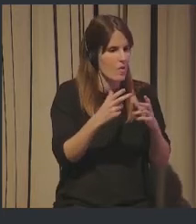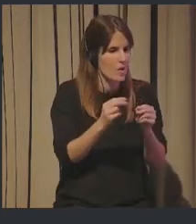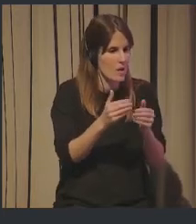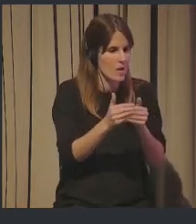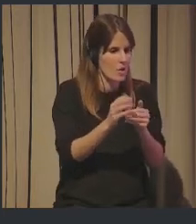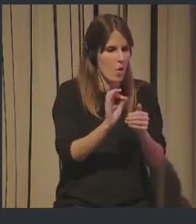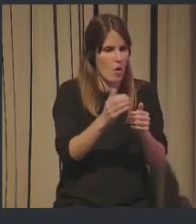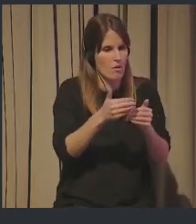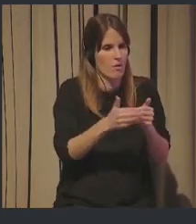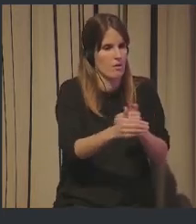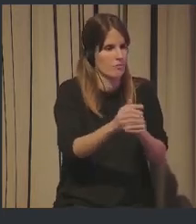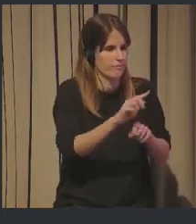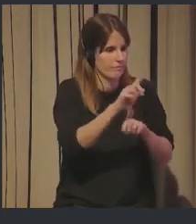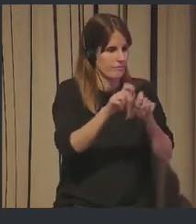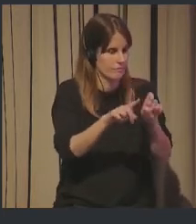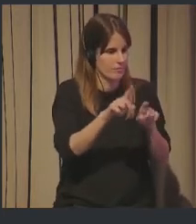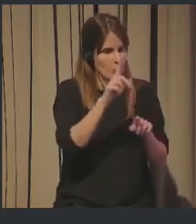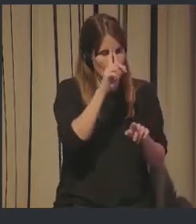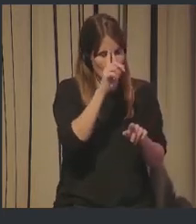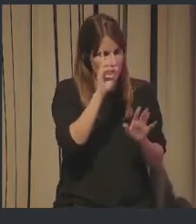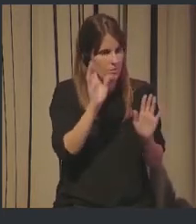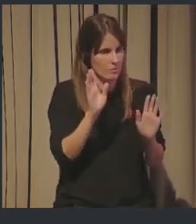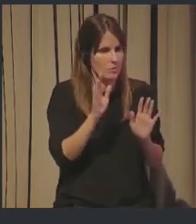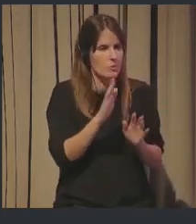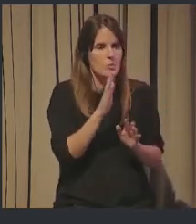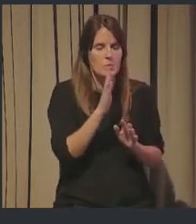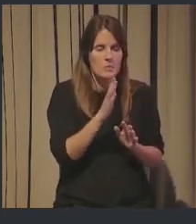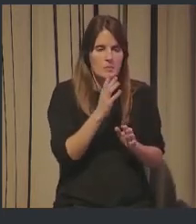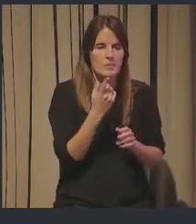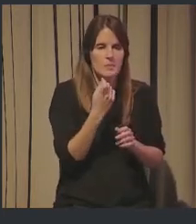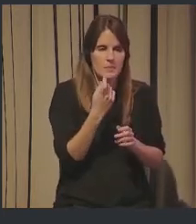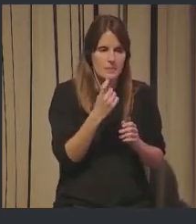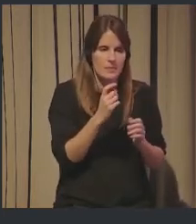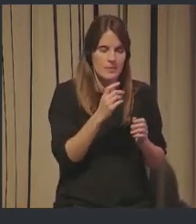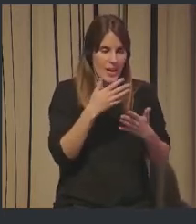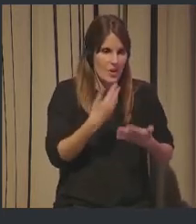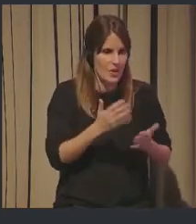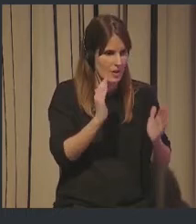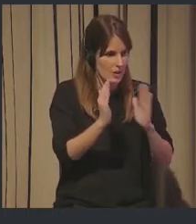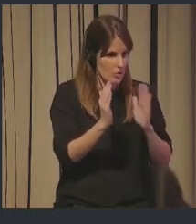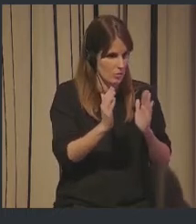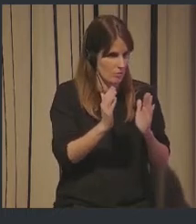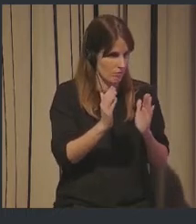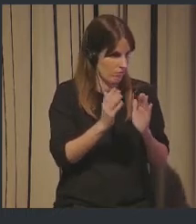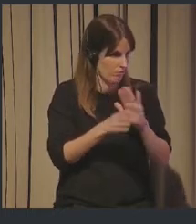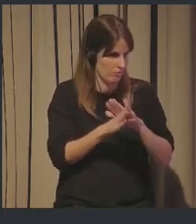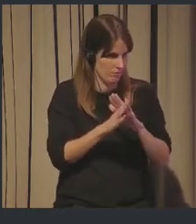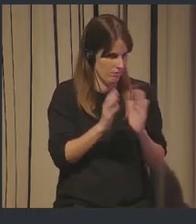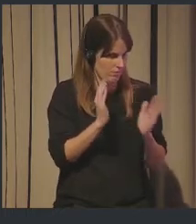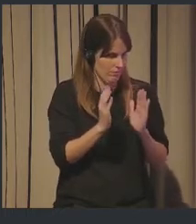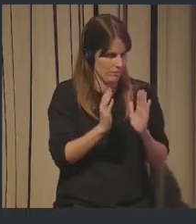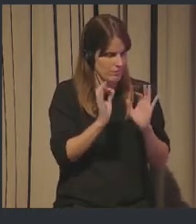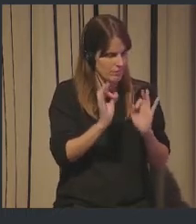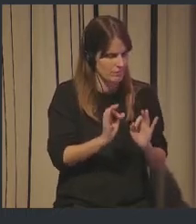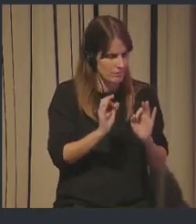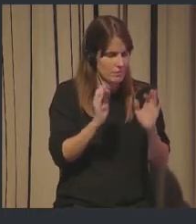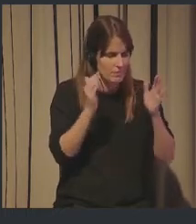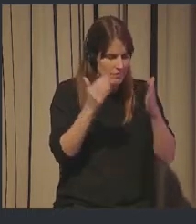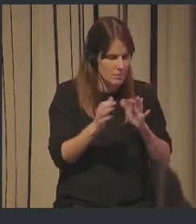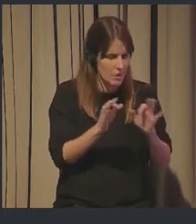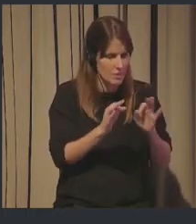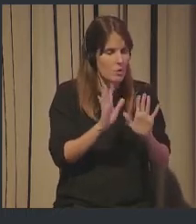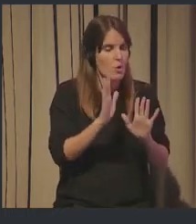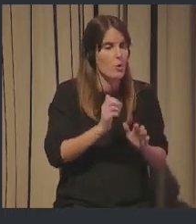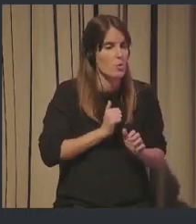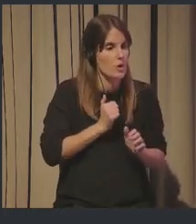sabemos, o en un momento intermedio. Así que tenemos que utilizar la era actual mientras sigue aquí, pero también tenemos que estar preparados para